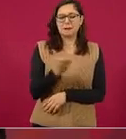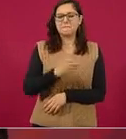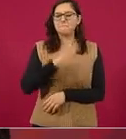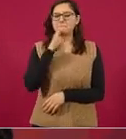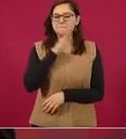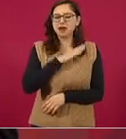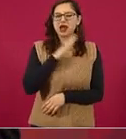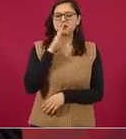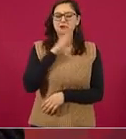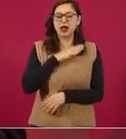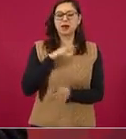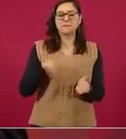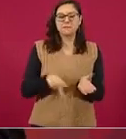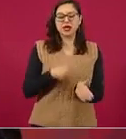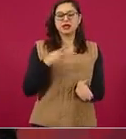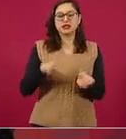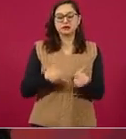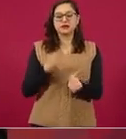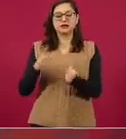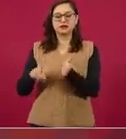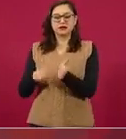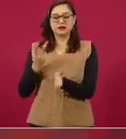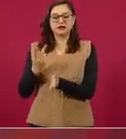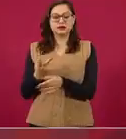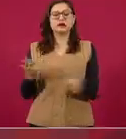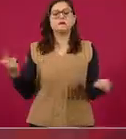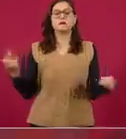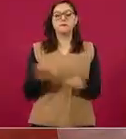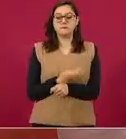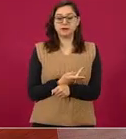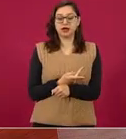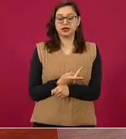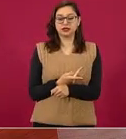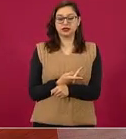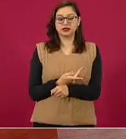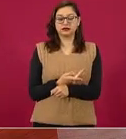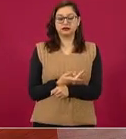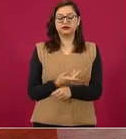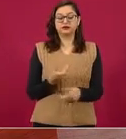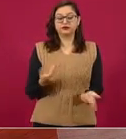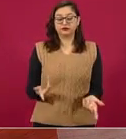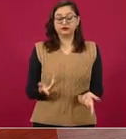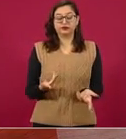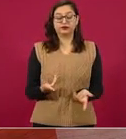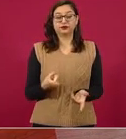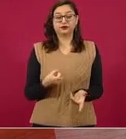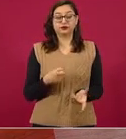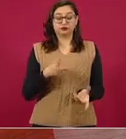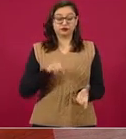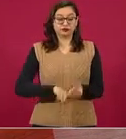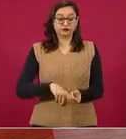llegaron a dar dinero a los diputados